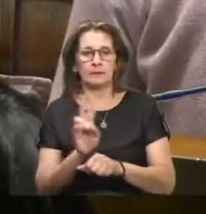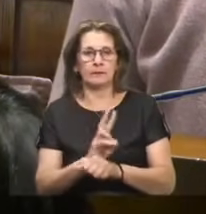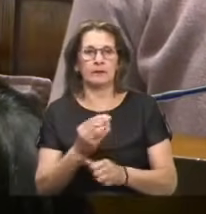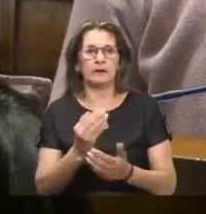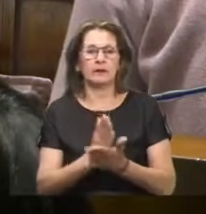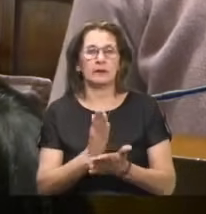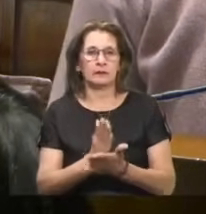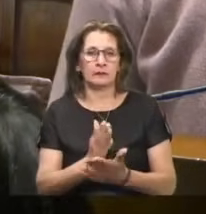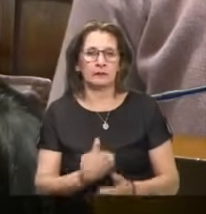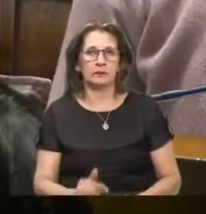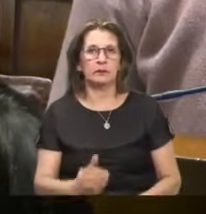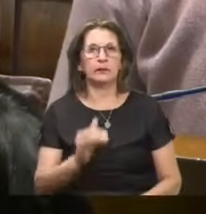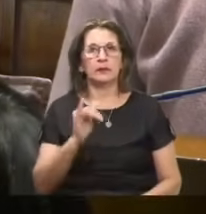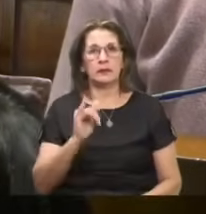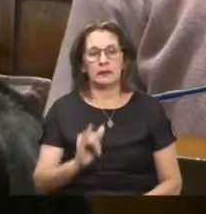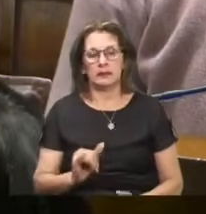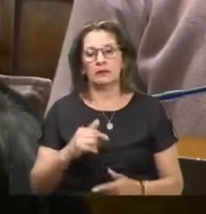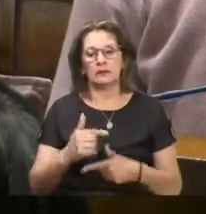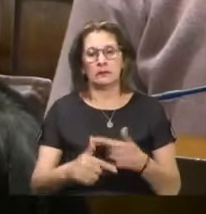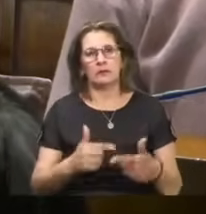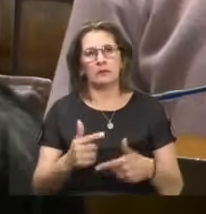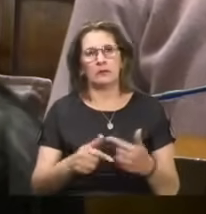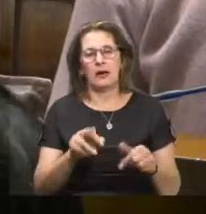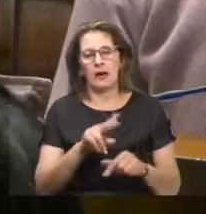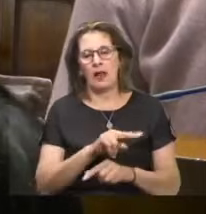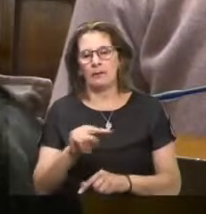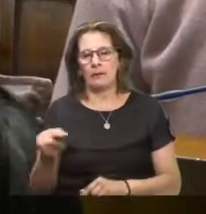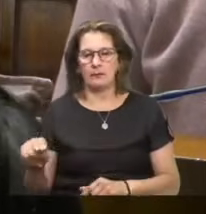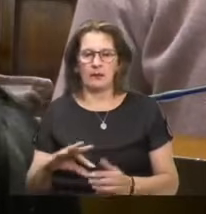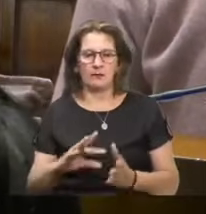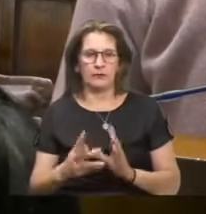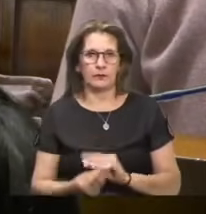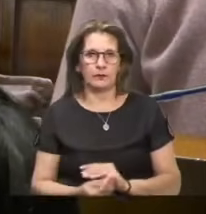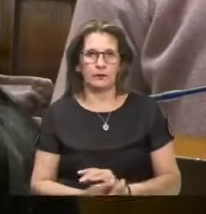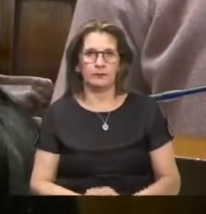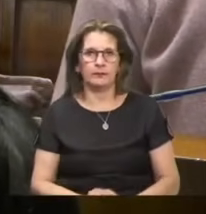juego. Y prosigue en la misma línea.